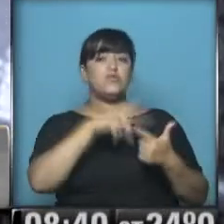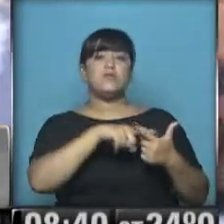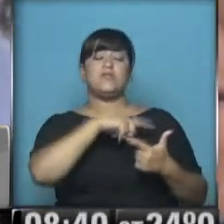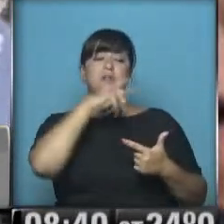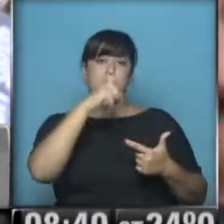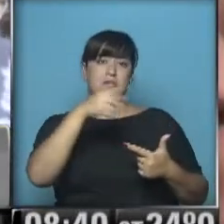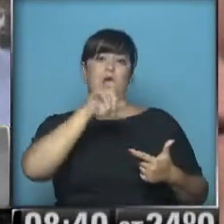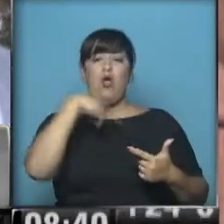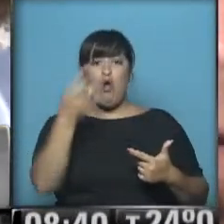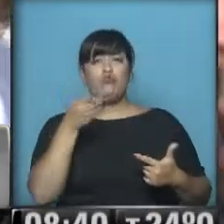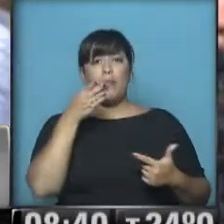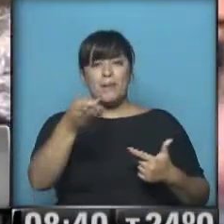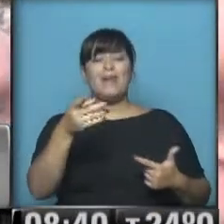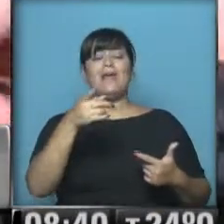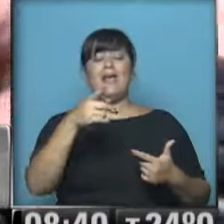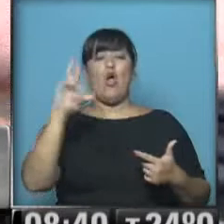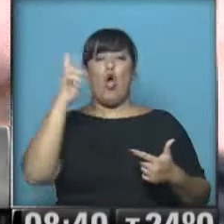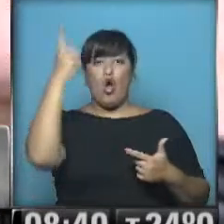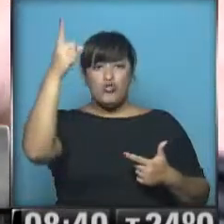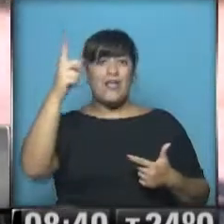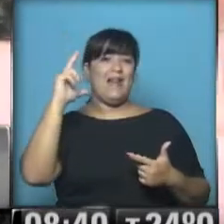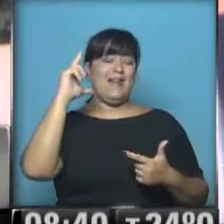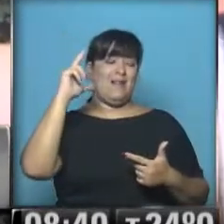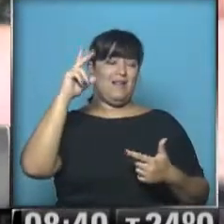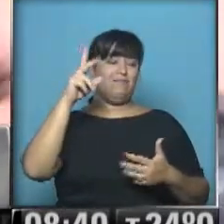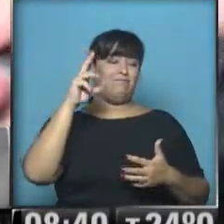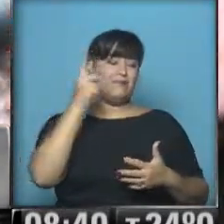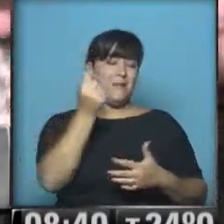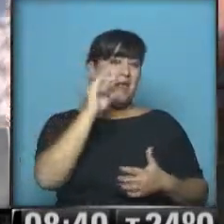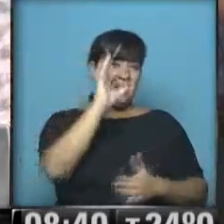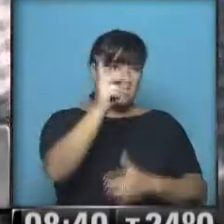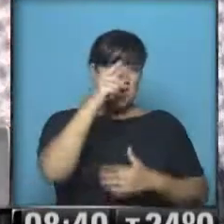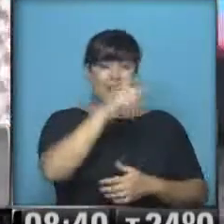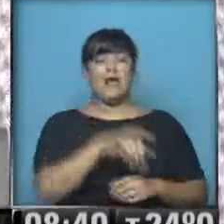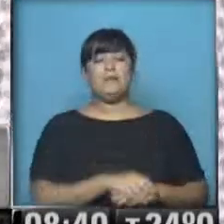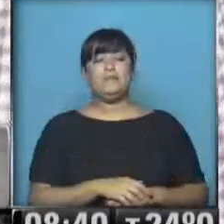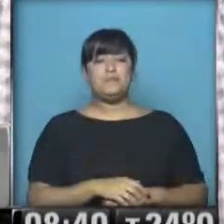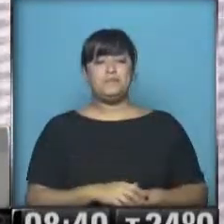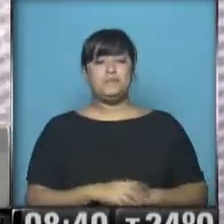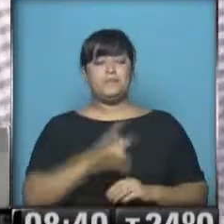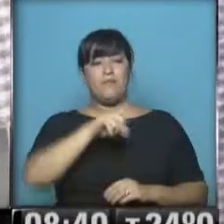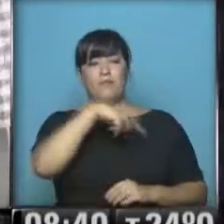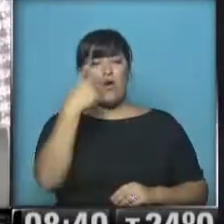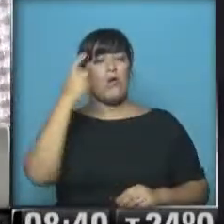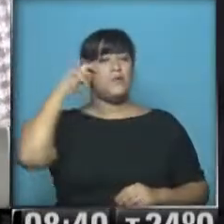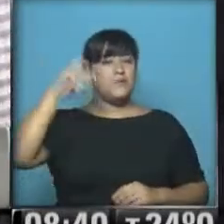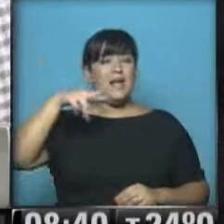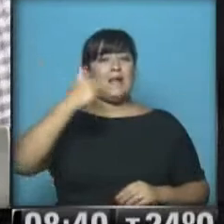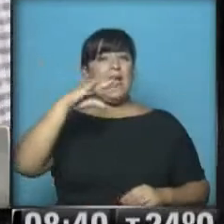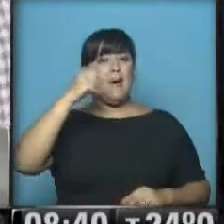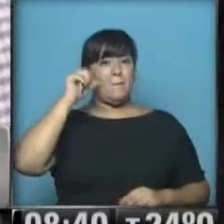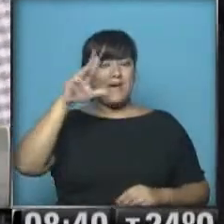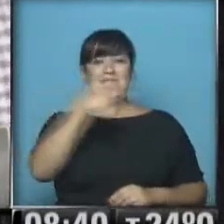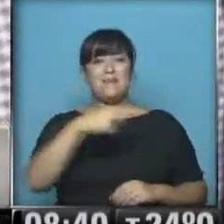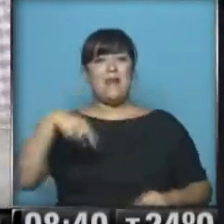lujoso petit hotel en recoleta para resarcir al estado ahora el jueves será el turno de la fiscalía a cargo de sabrina namer y la próxima semana